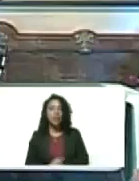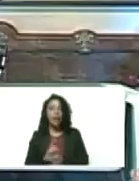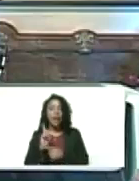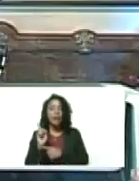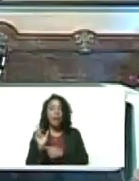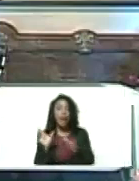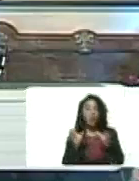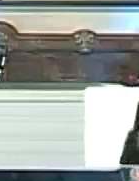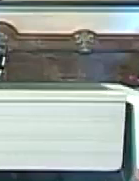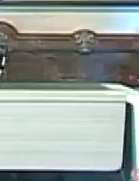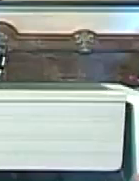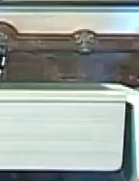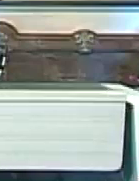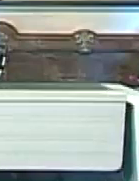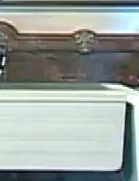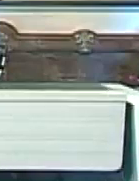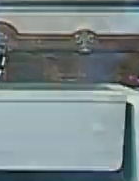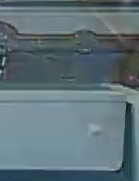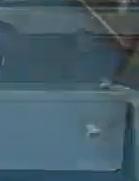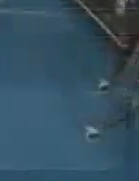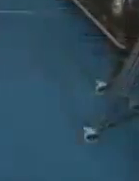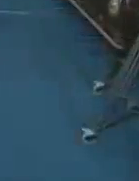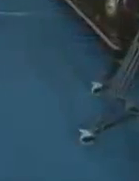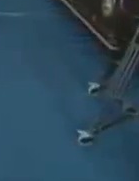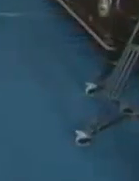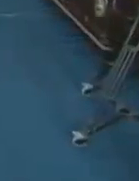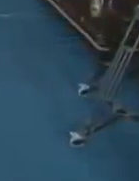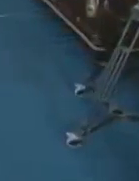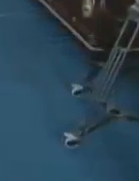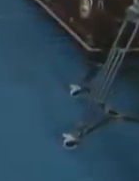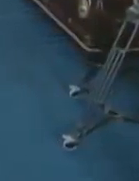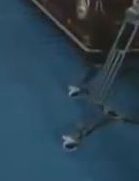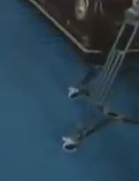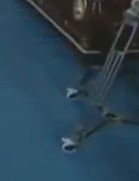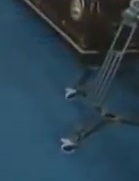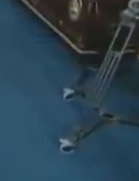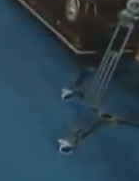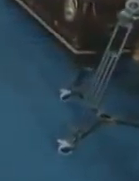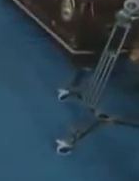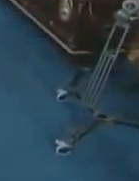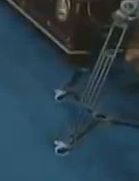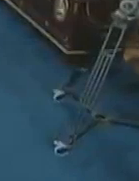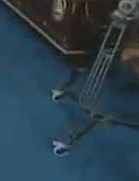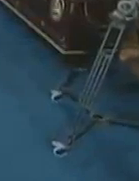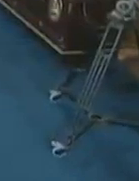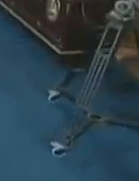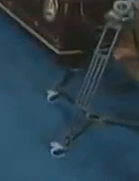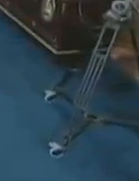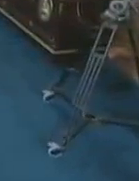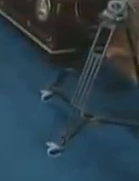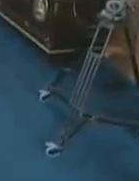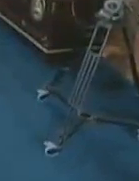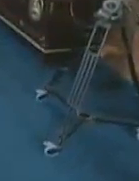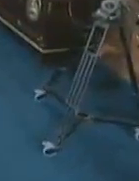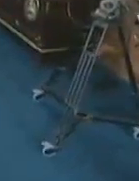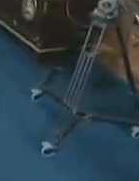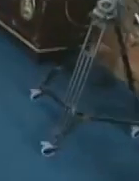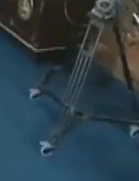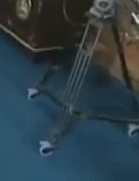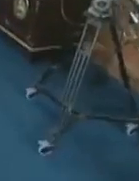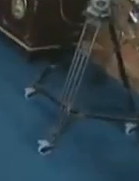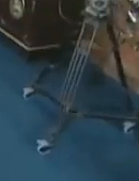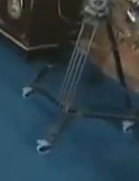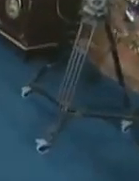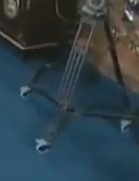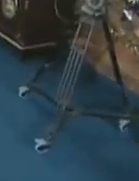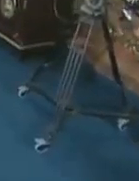en la república nicolás maduro moros y el honorable fiscal de la corte penal internacional acá bingham at